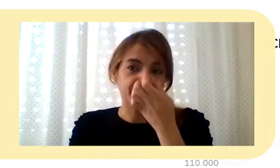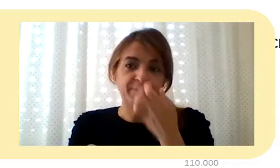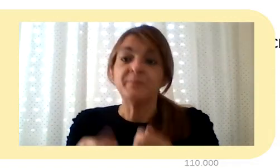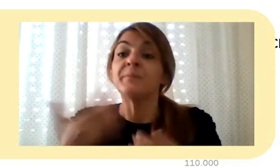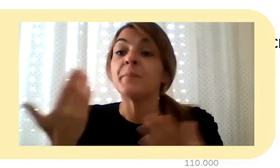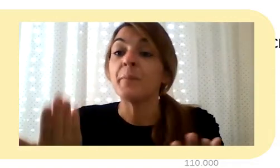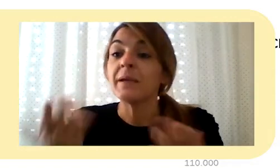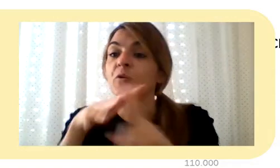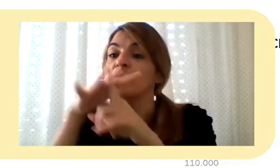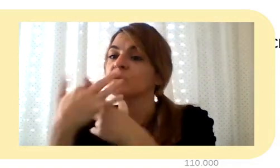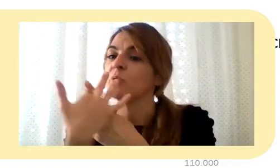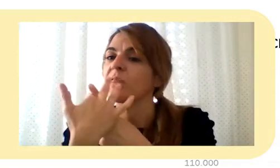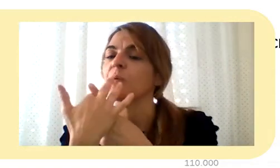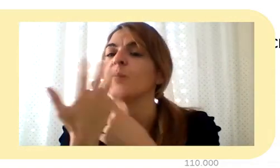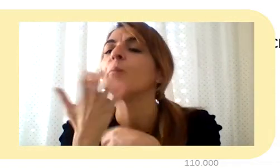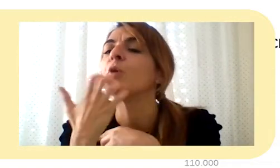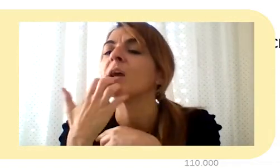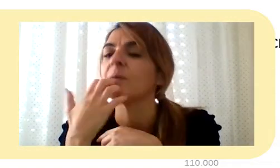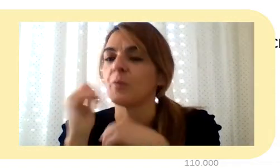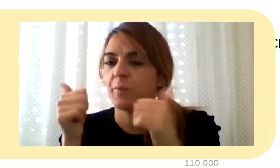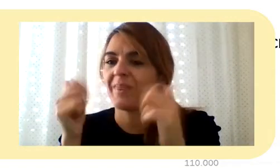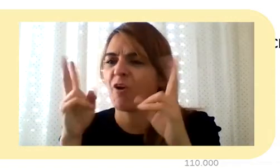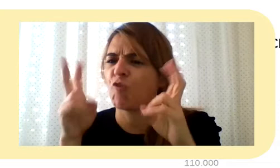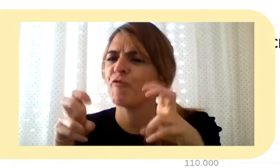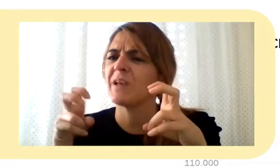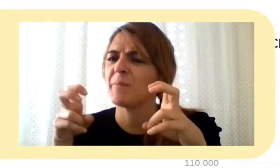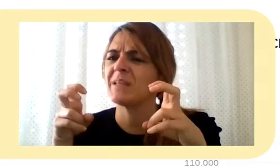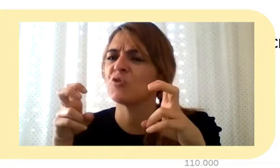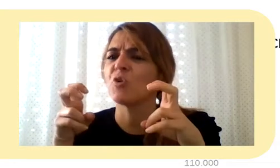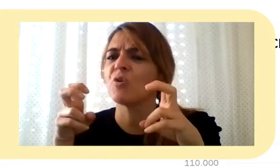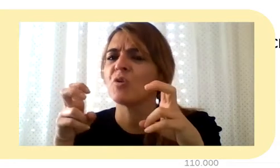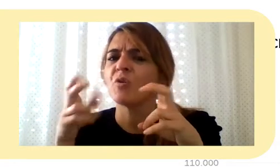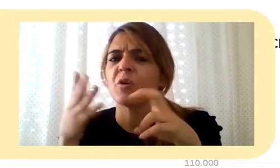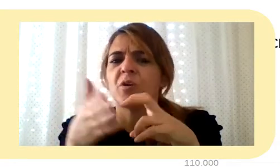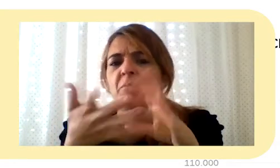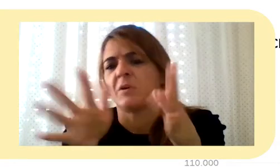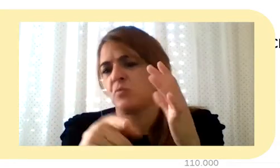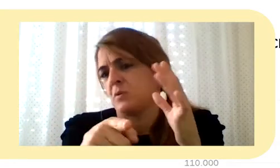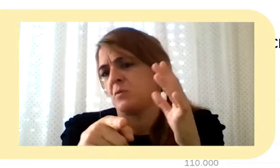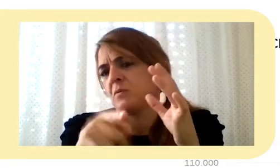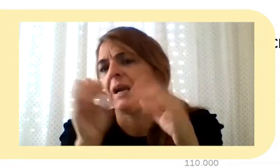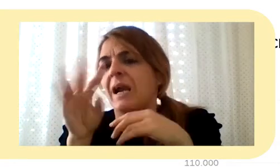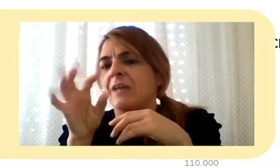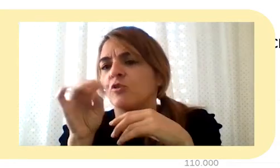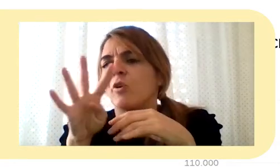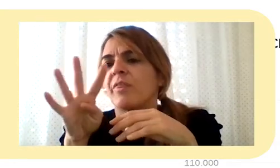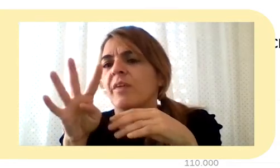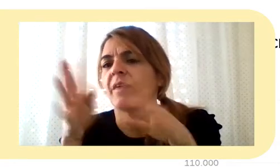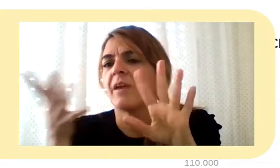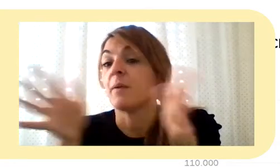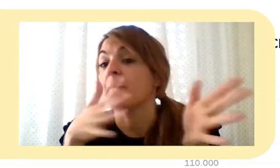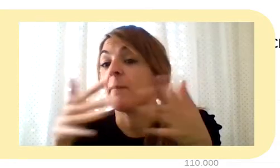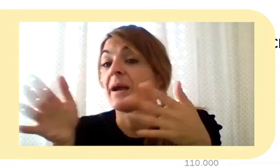cuando empieza el confinamiento, que es más o menos por aquí, acordaros, por el 14 de marzo, que más o menos es igual, y